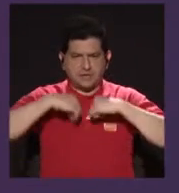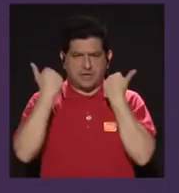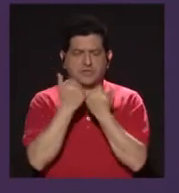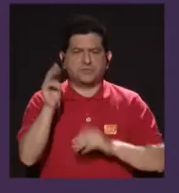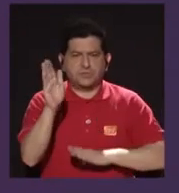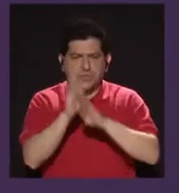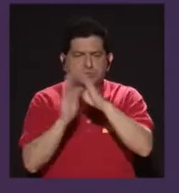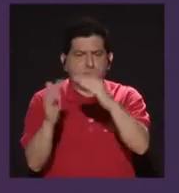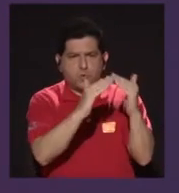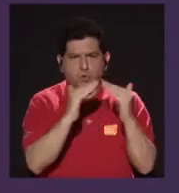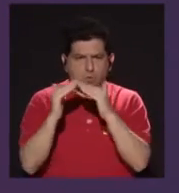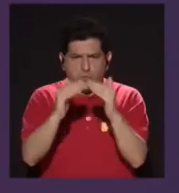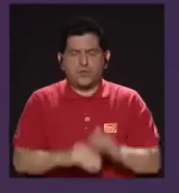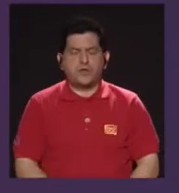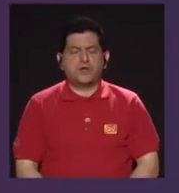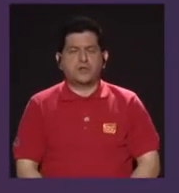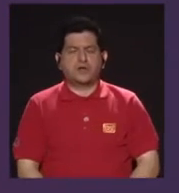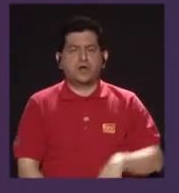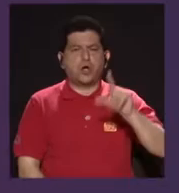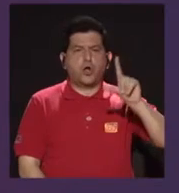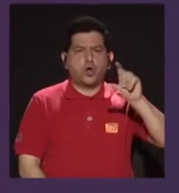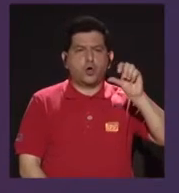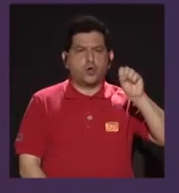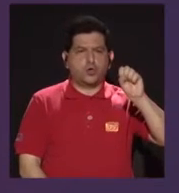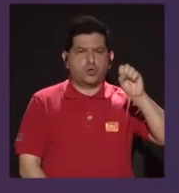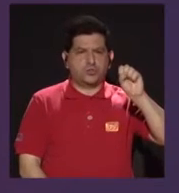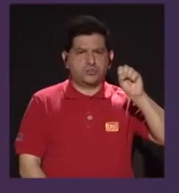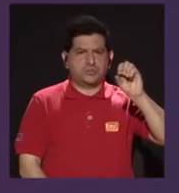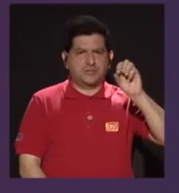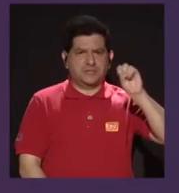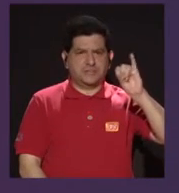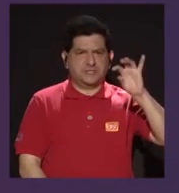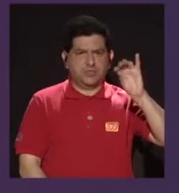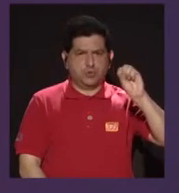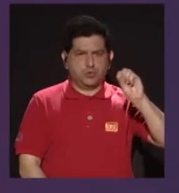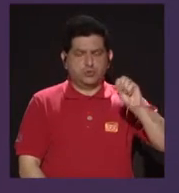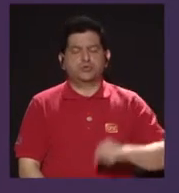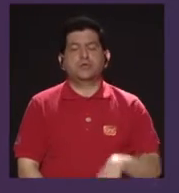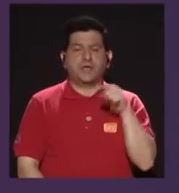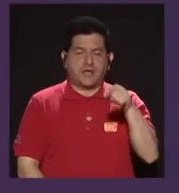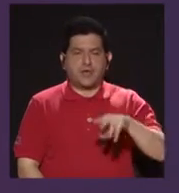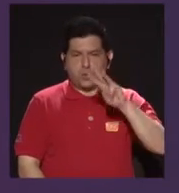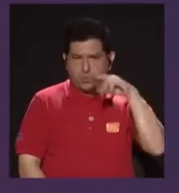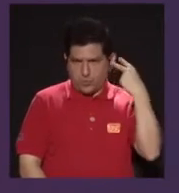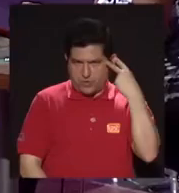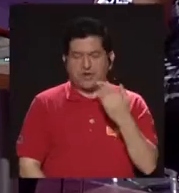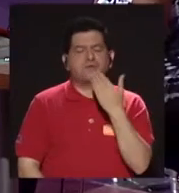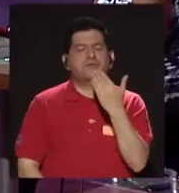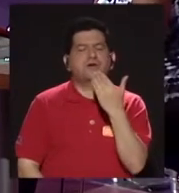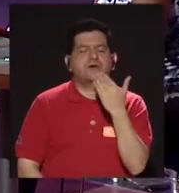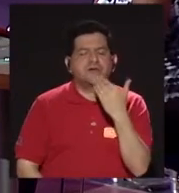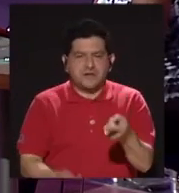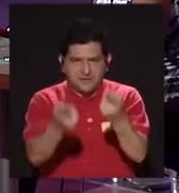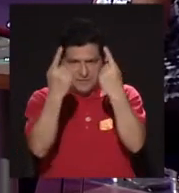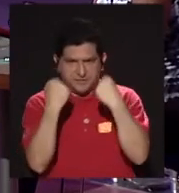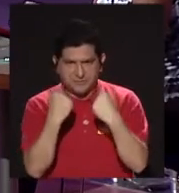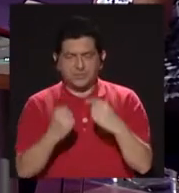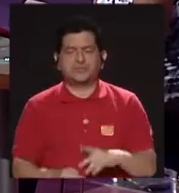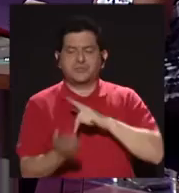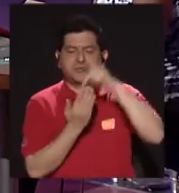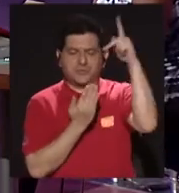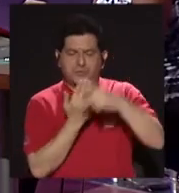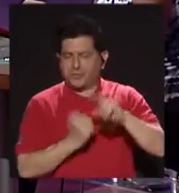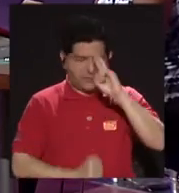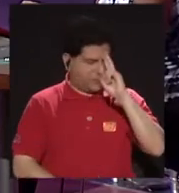desarrollo comunal de los sitios de moravia y concejala de la municipalidad gracias hola ángel por acompañarnos en este programa